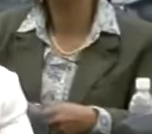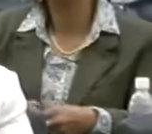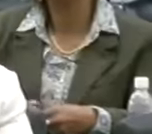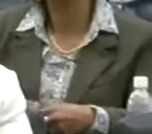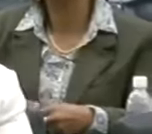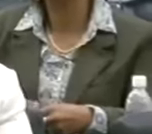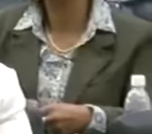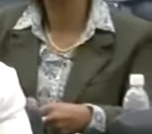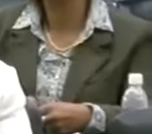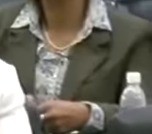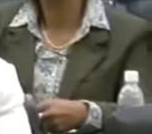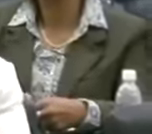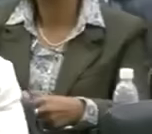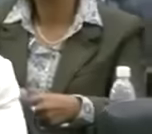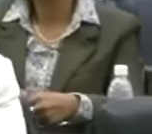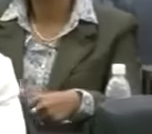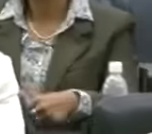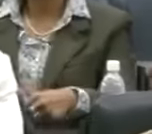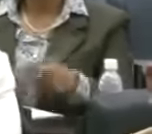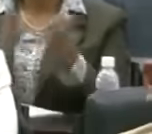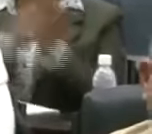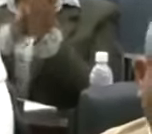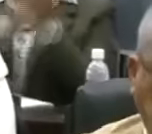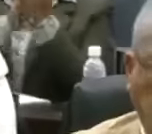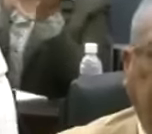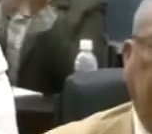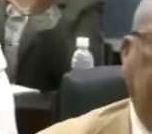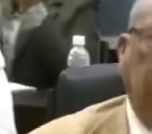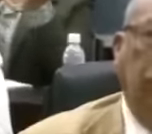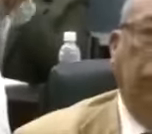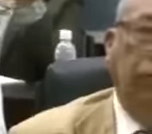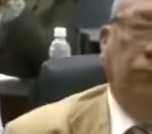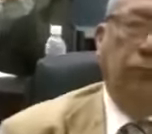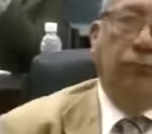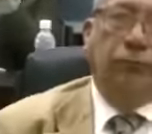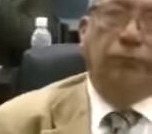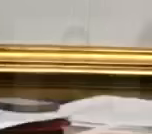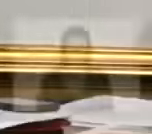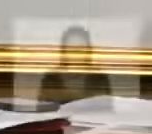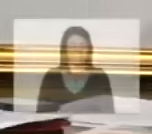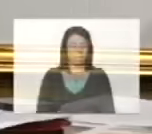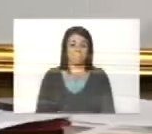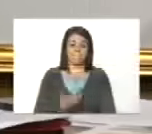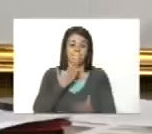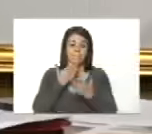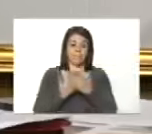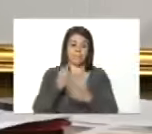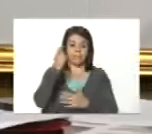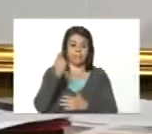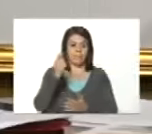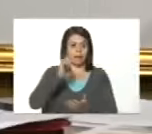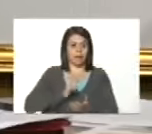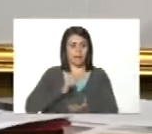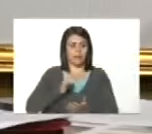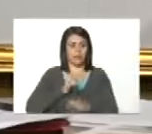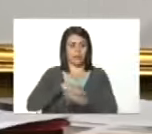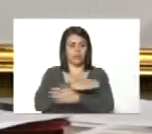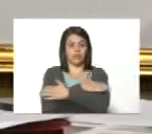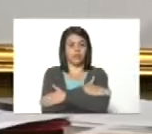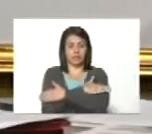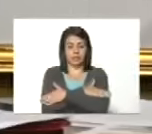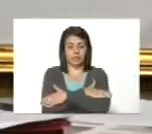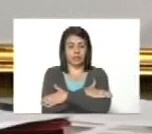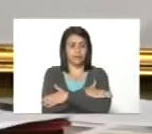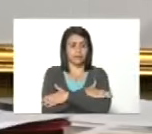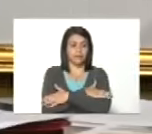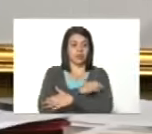Nicolás Maduro Moro. Es todo, ciudadana vicepresidenta. Muchísimas gracias. Muchas gracias, diputada. Aprovecho para felicitar